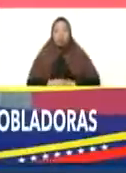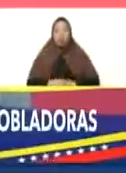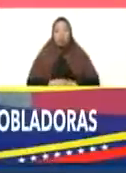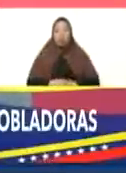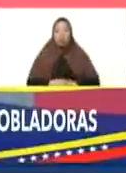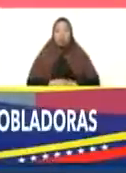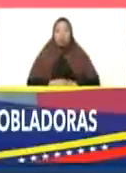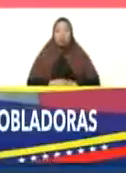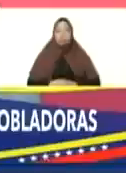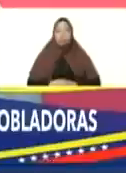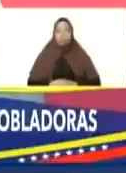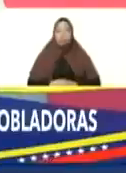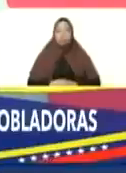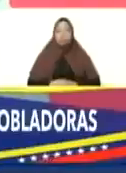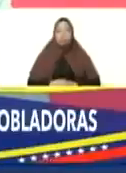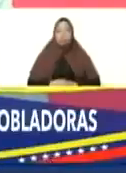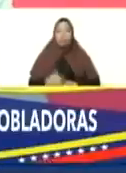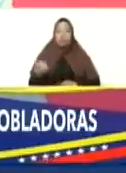prometeo